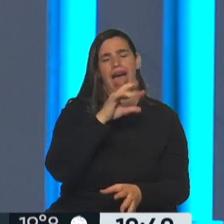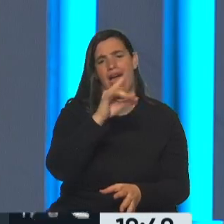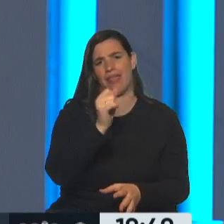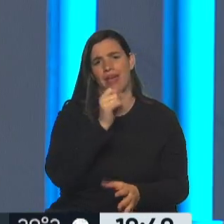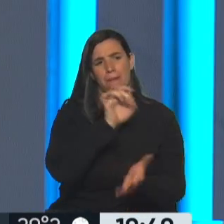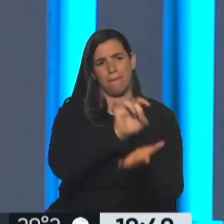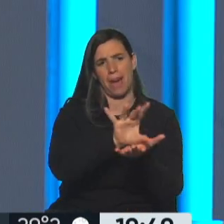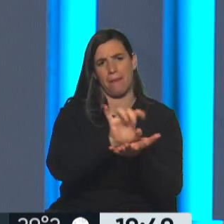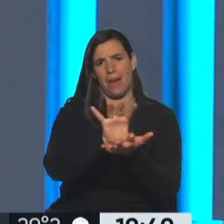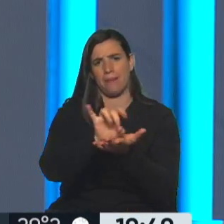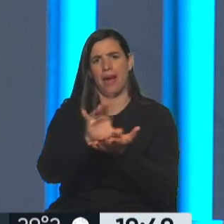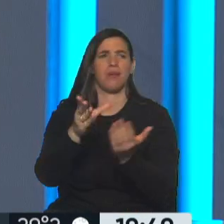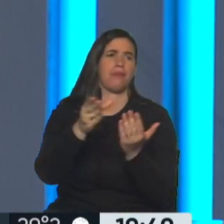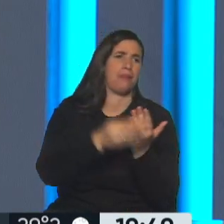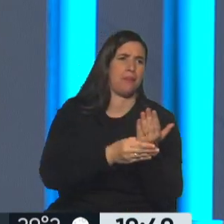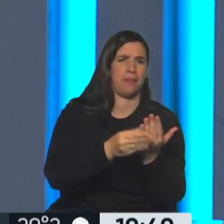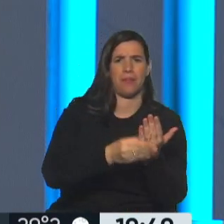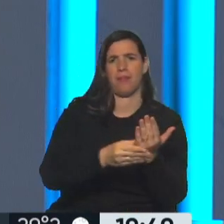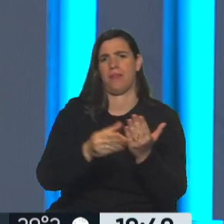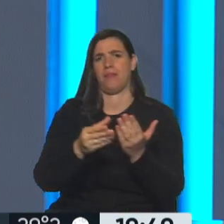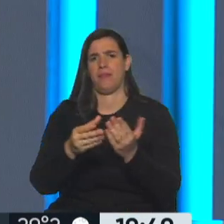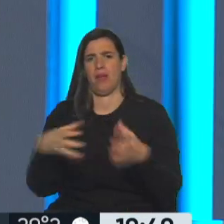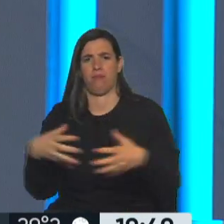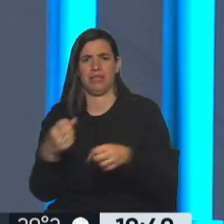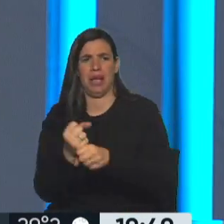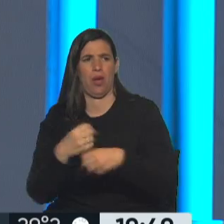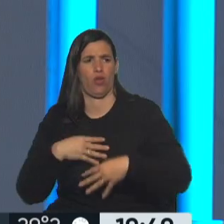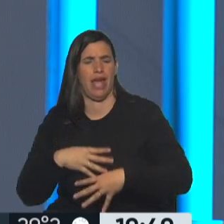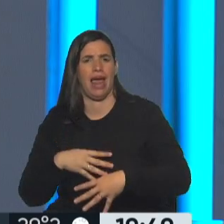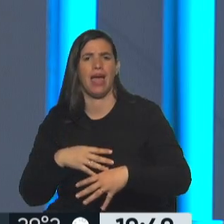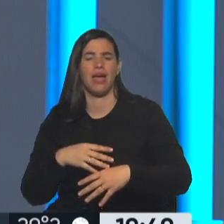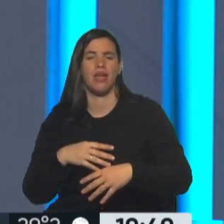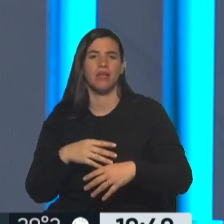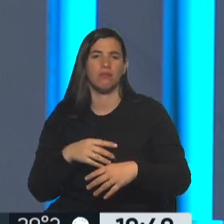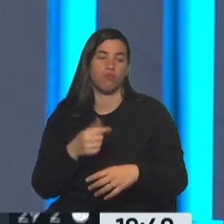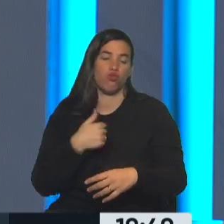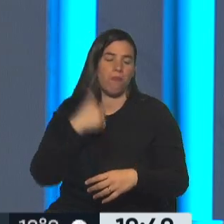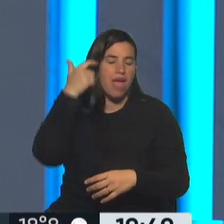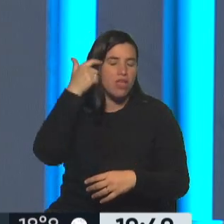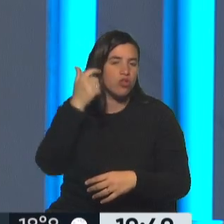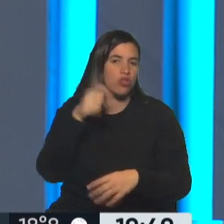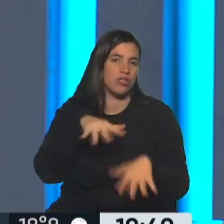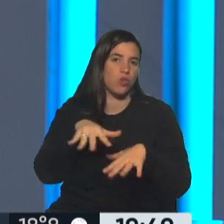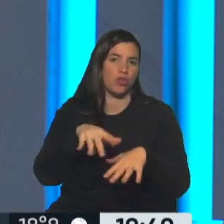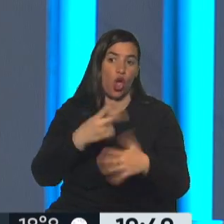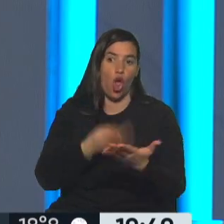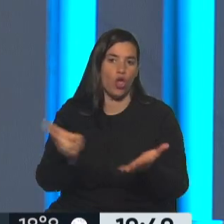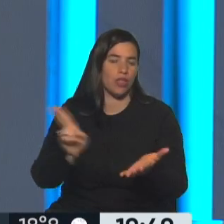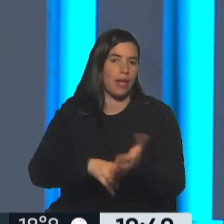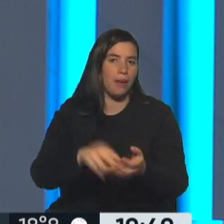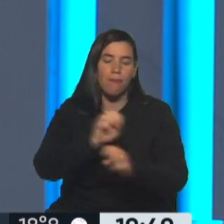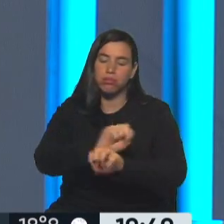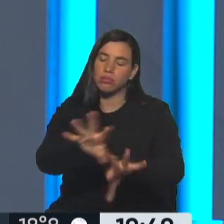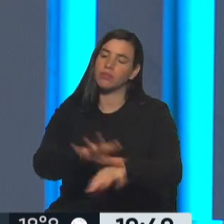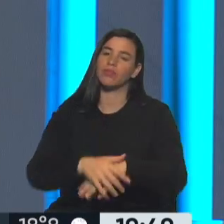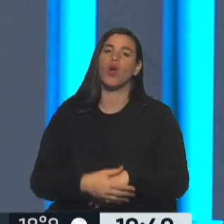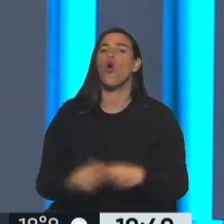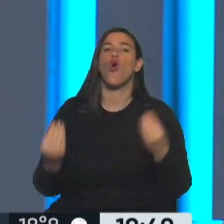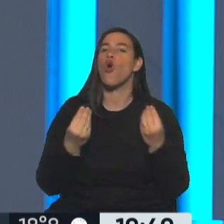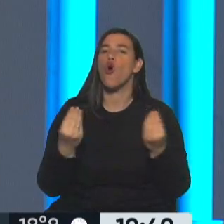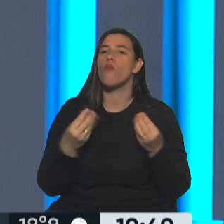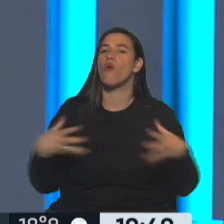2001 y del 2015, que vienen con esta política de flexibilización laboral, de sacarle derecho